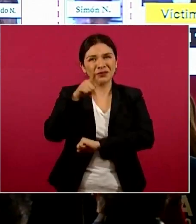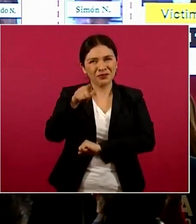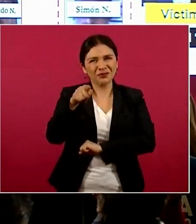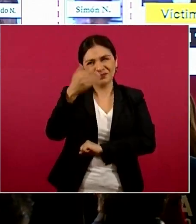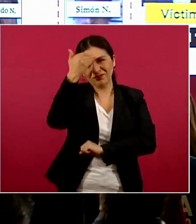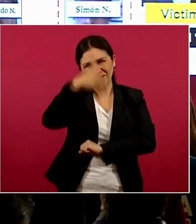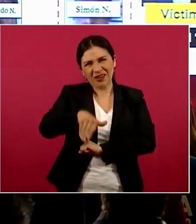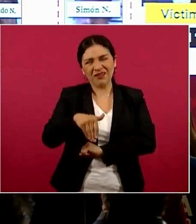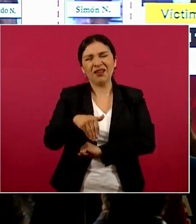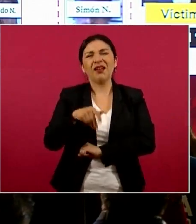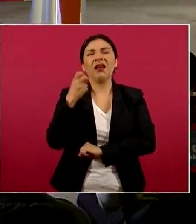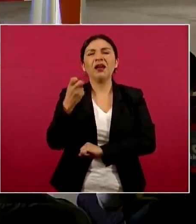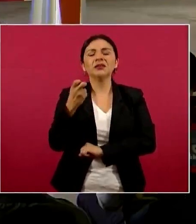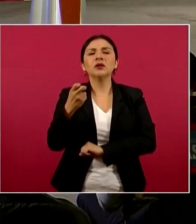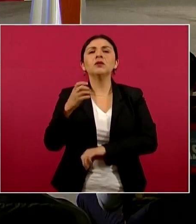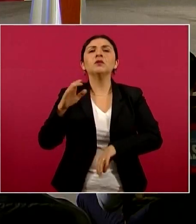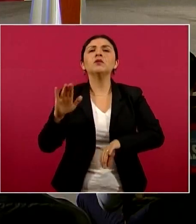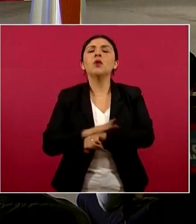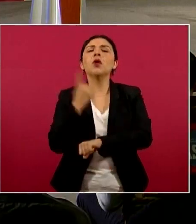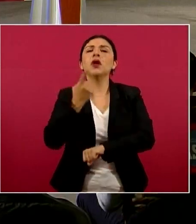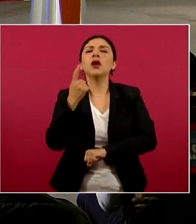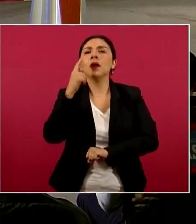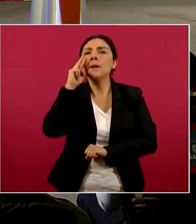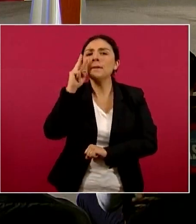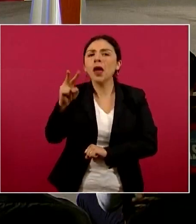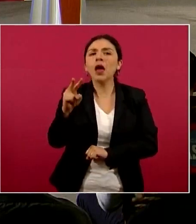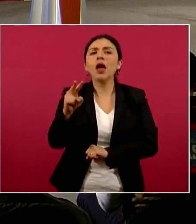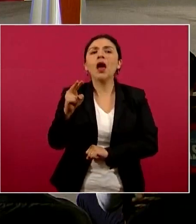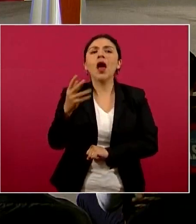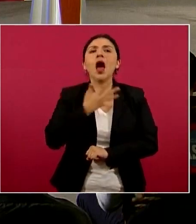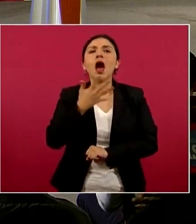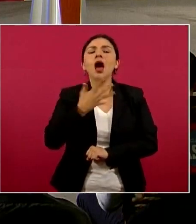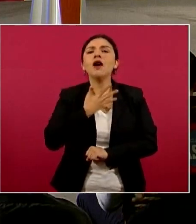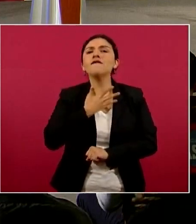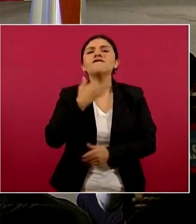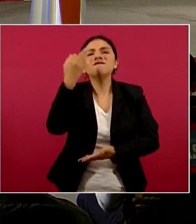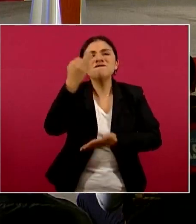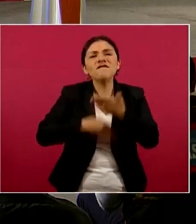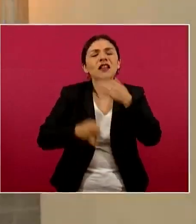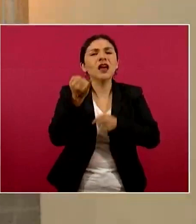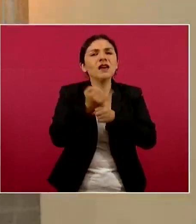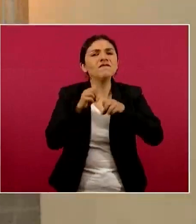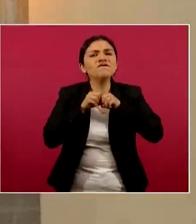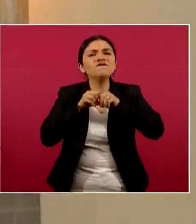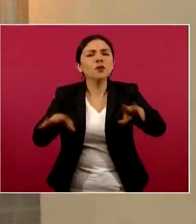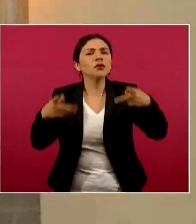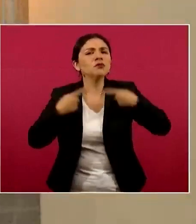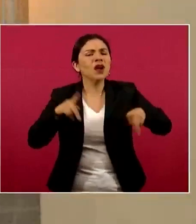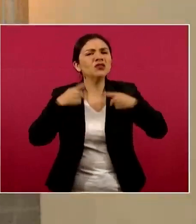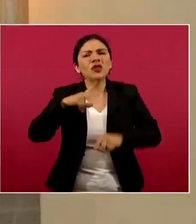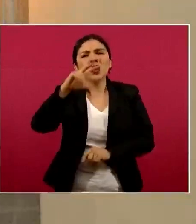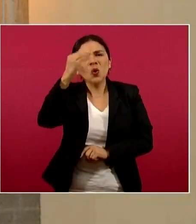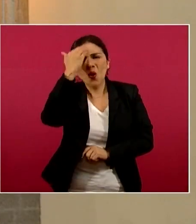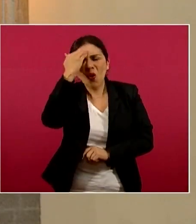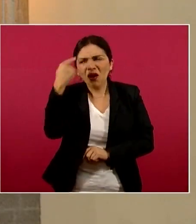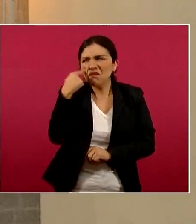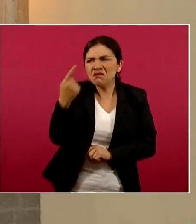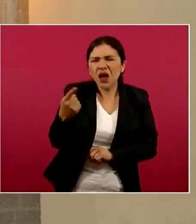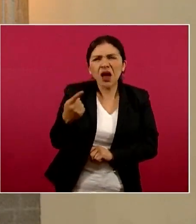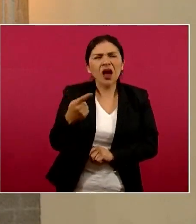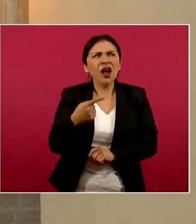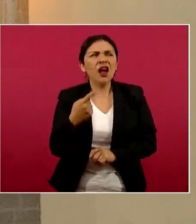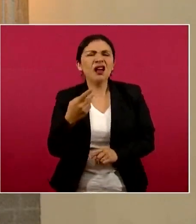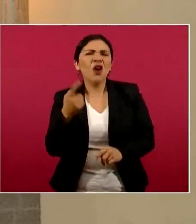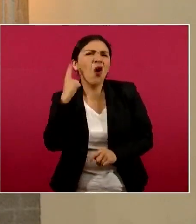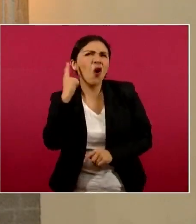lo saben se provoca a partir de la desinformación del rumor alentado y de